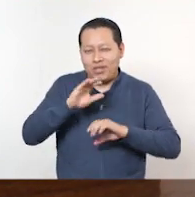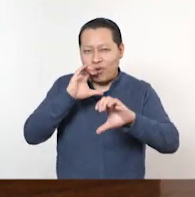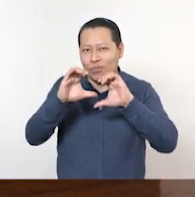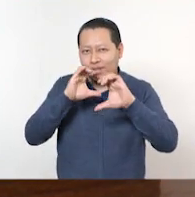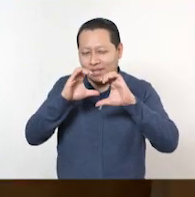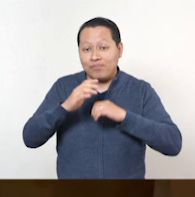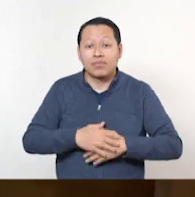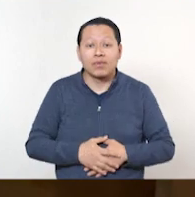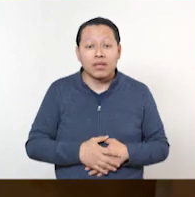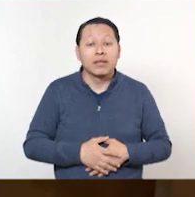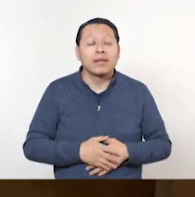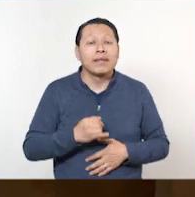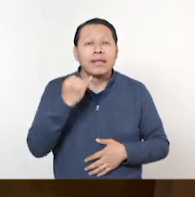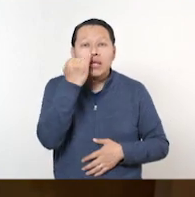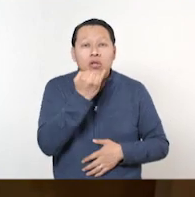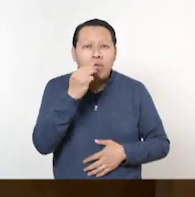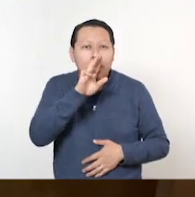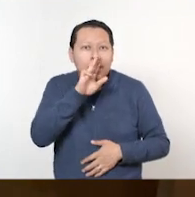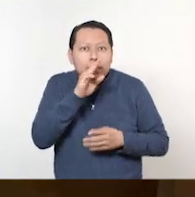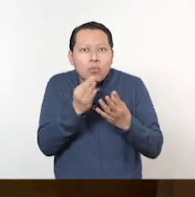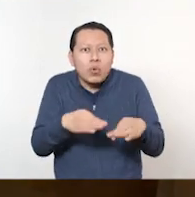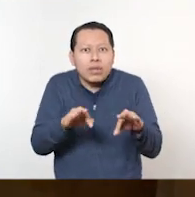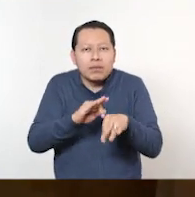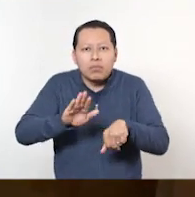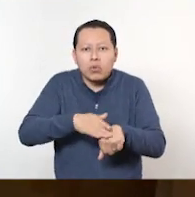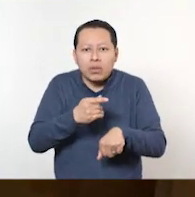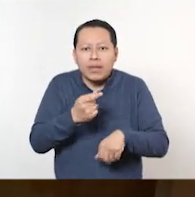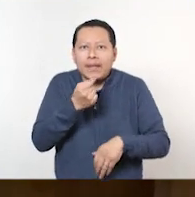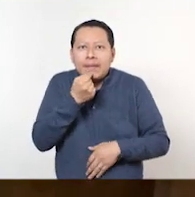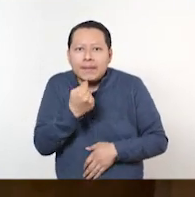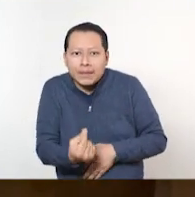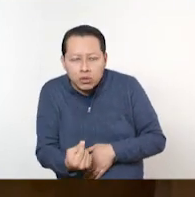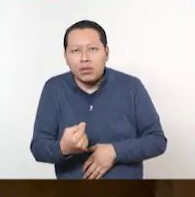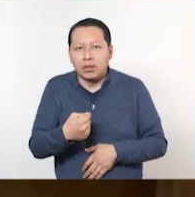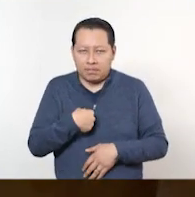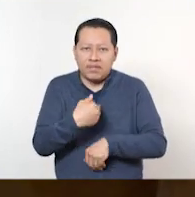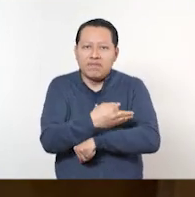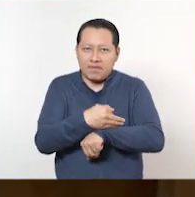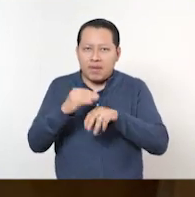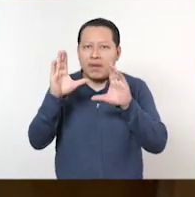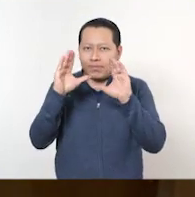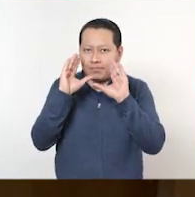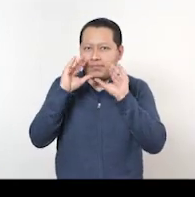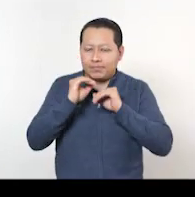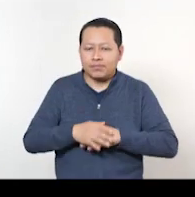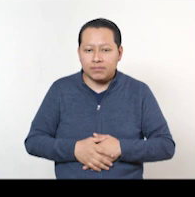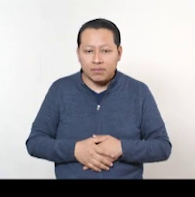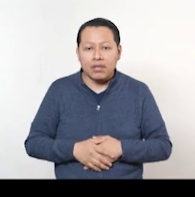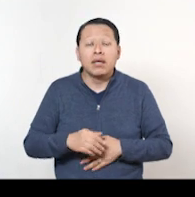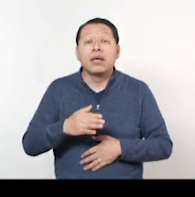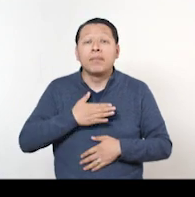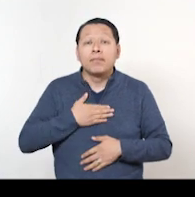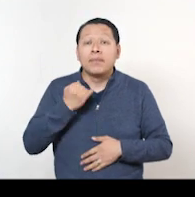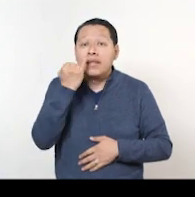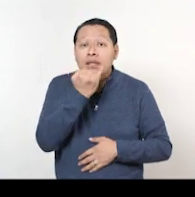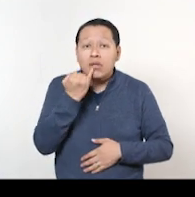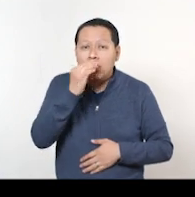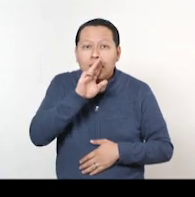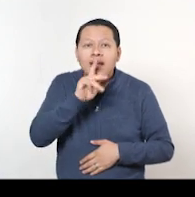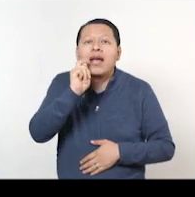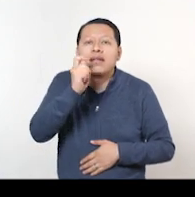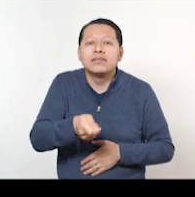comunidad. La lengua materna es importante porque desde pequeño mi familia me enseñó. Mi lengua materna